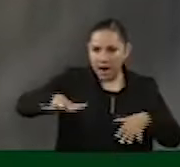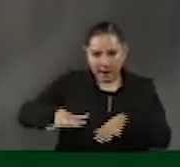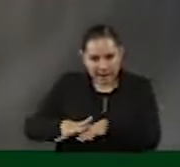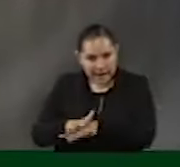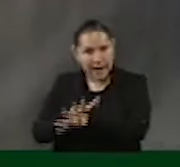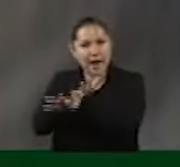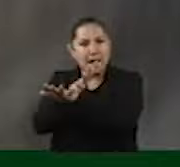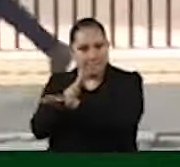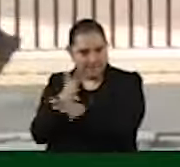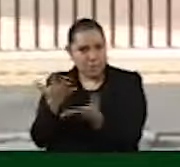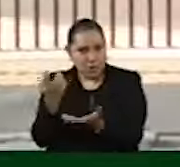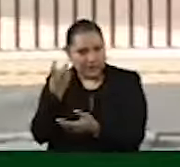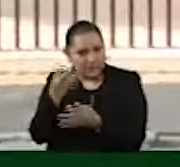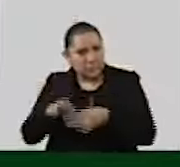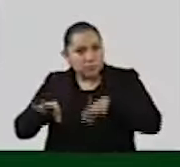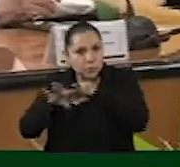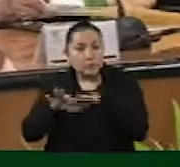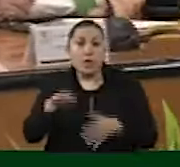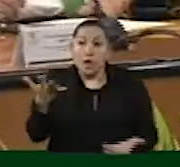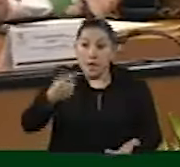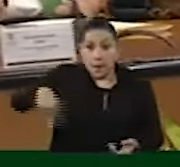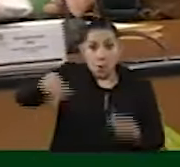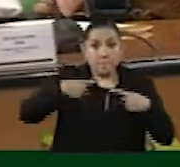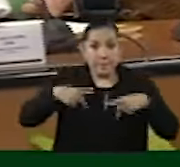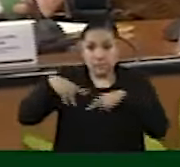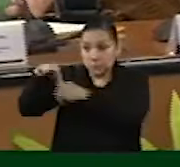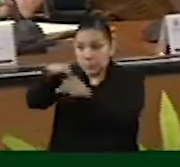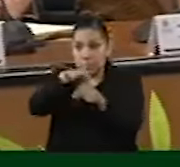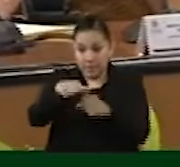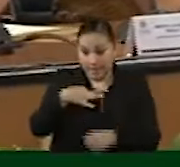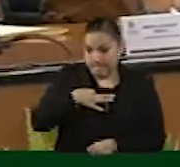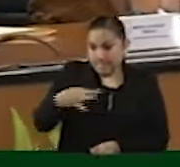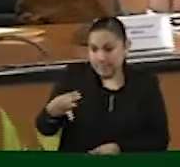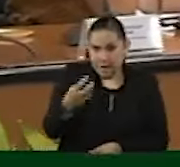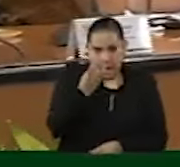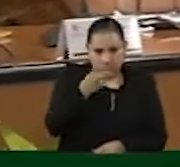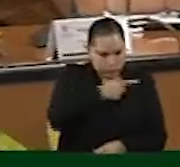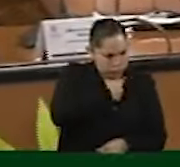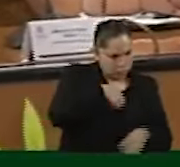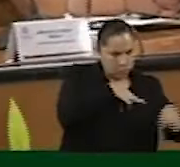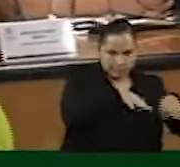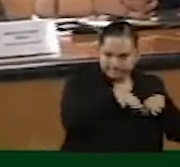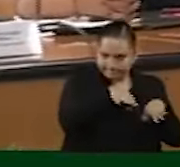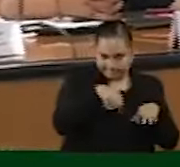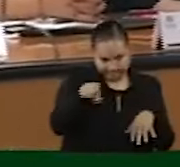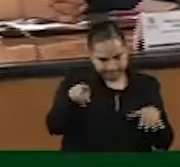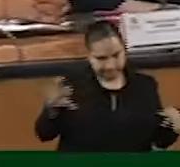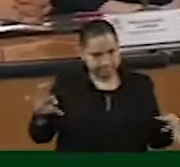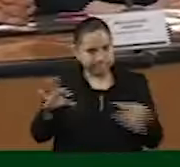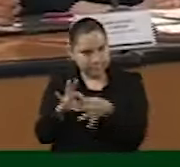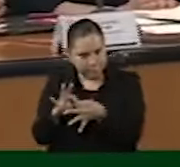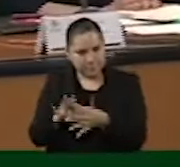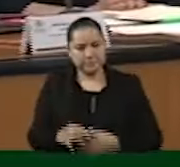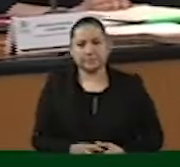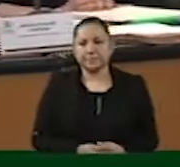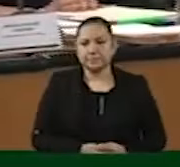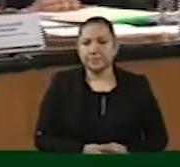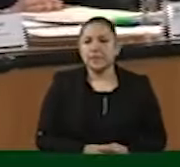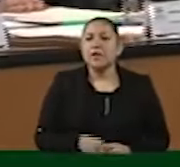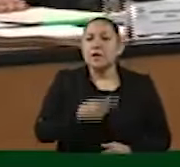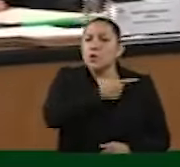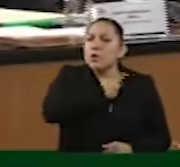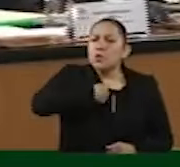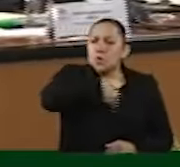pasada elección nosotros no queremos controlar al poder judicial y me refiero a nuestro movimiento